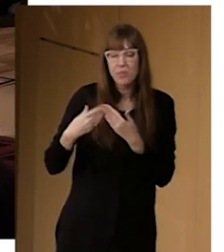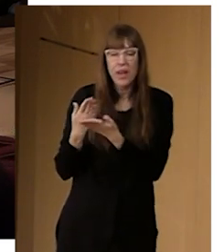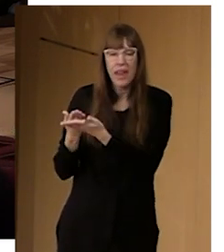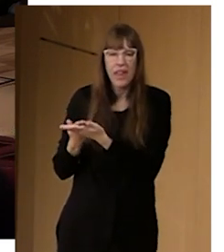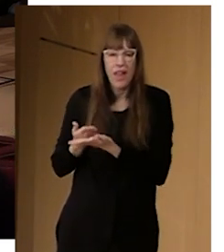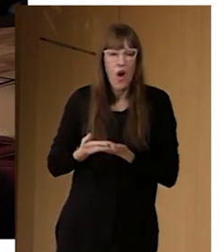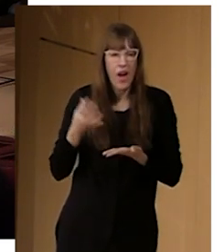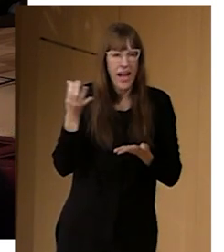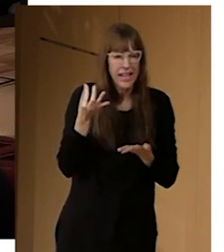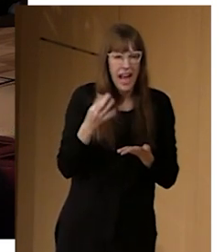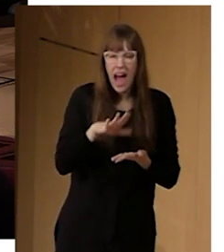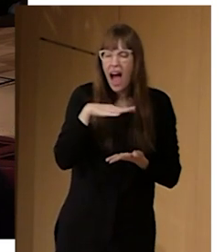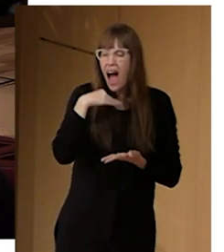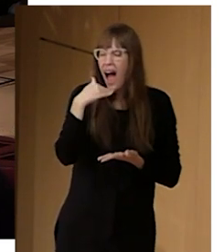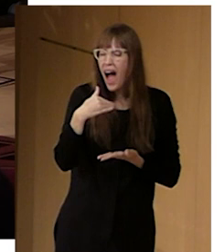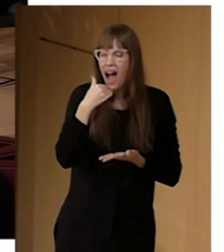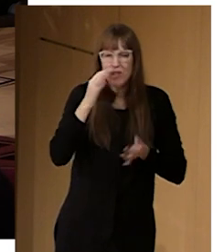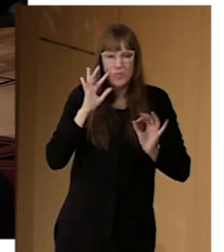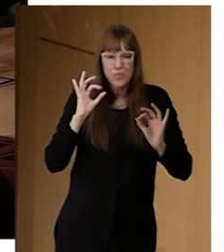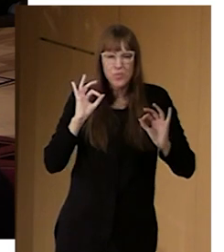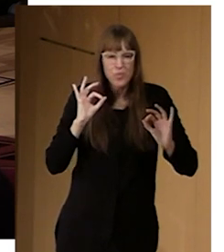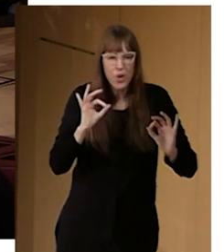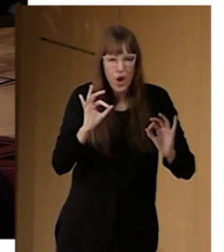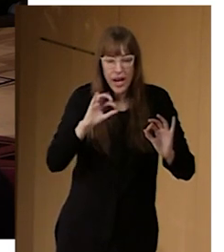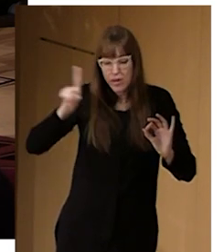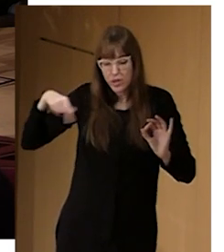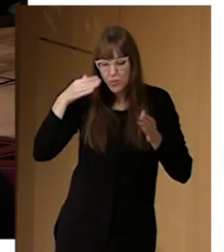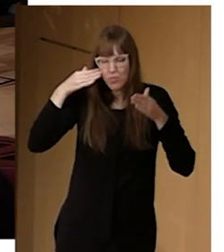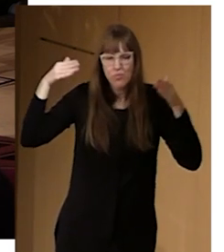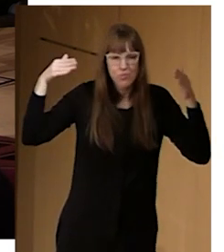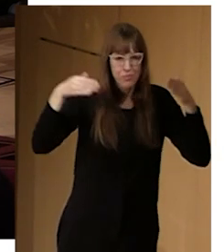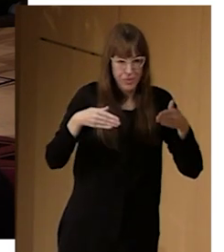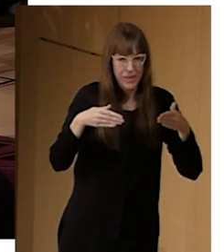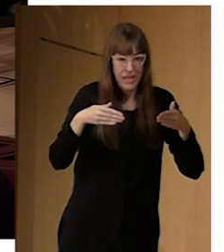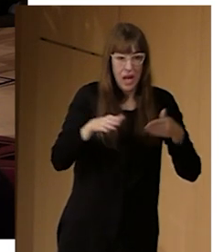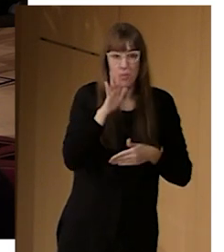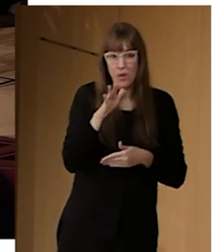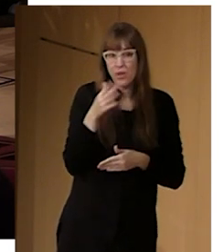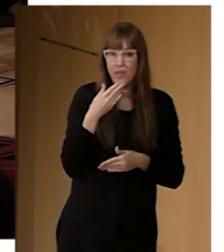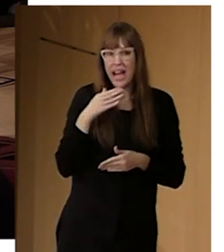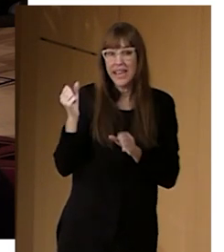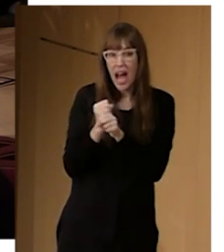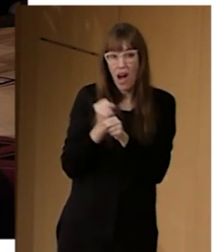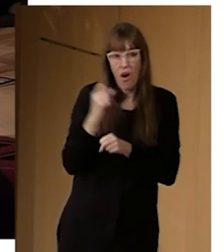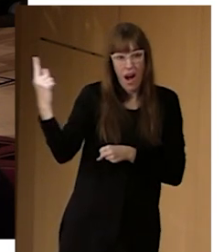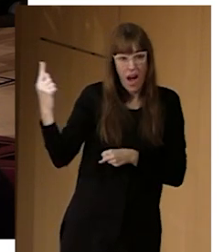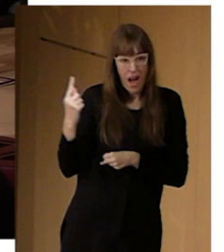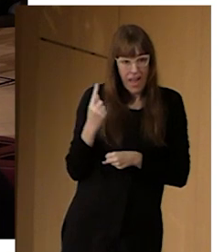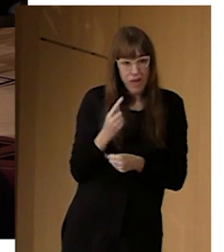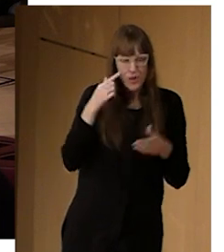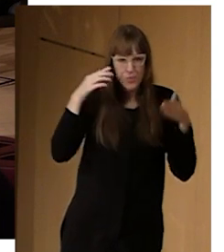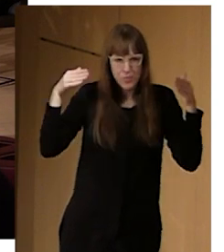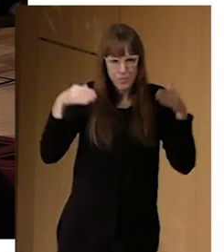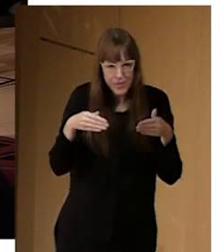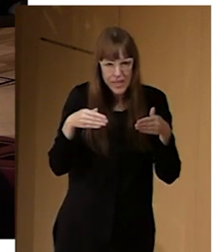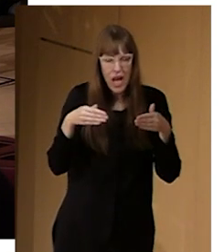algo muy concreto que cada uno de las personas que estáis aquí hacéis porque creemos que es una muy buena práctica a la que hay